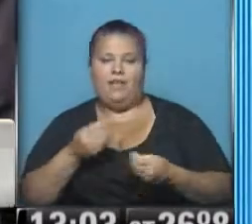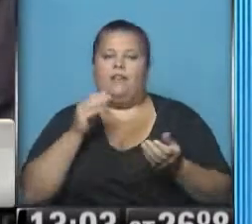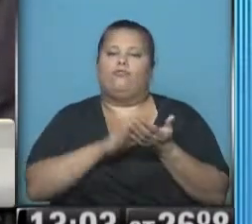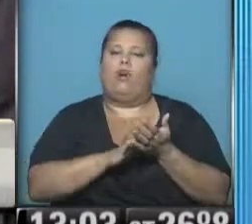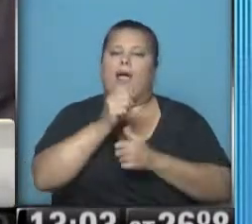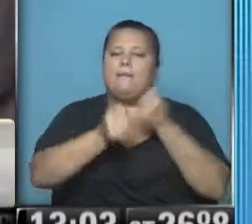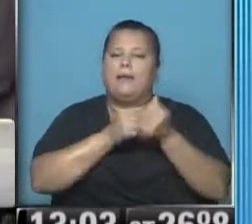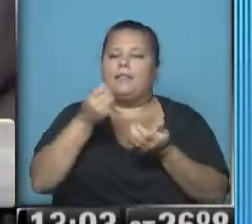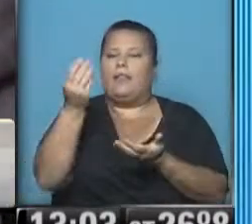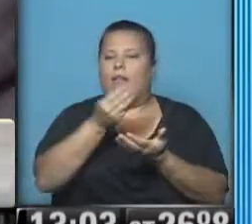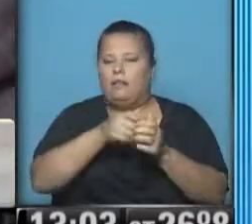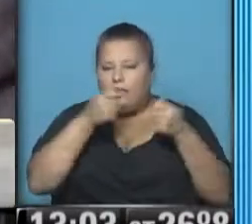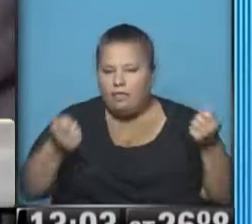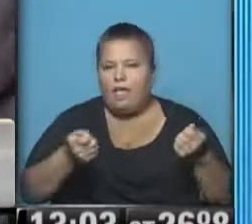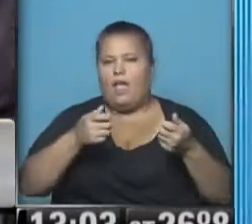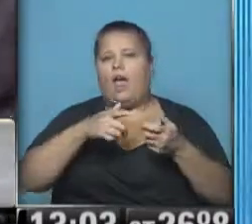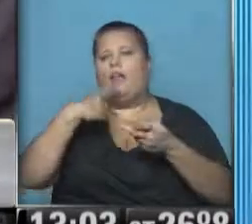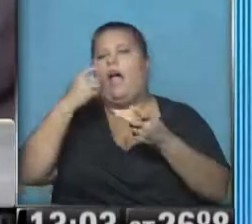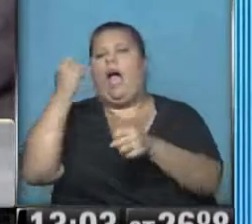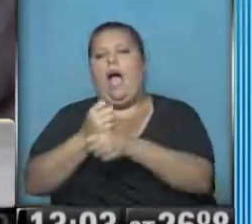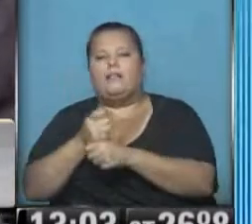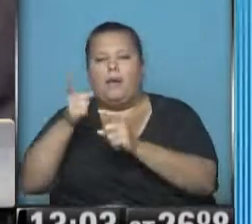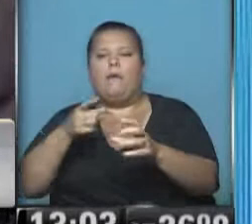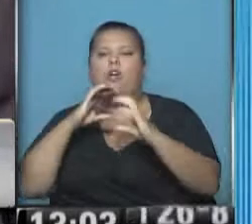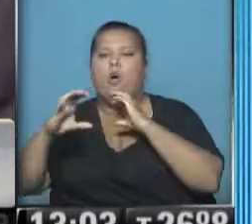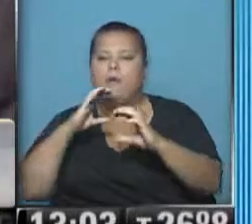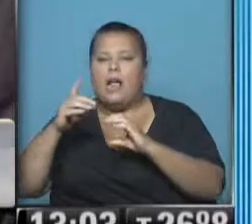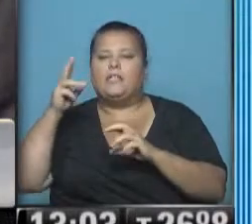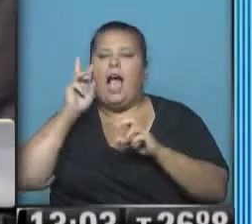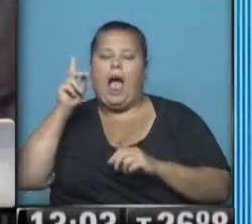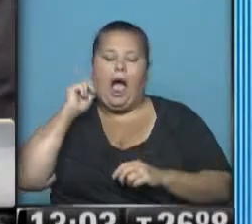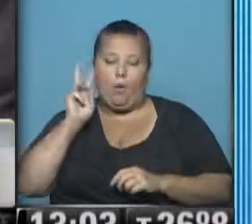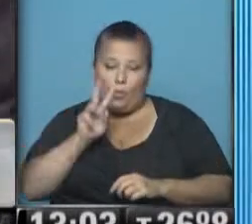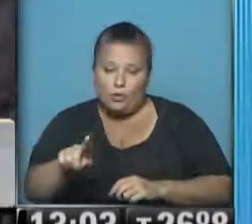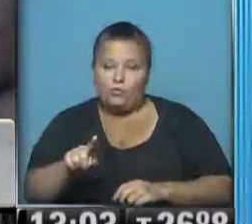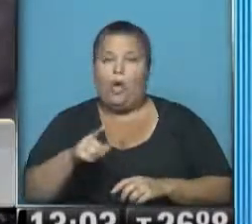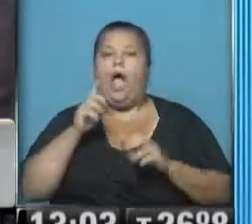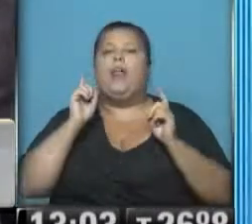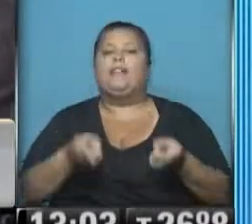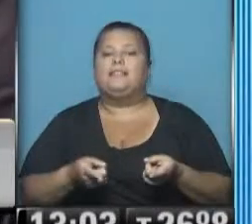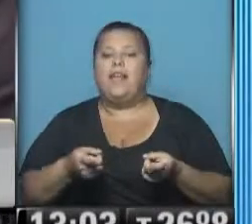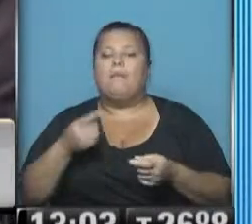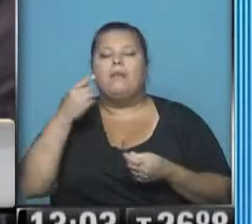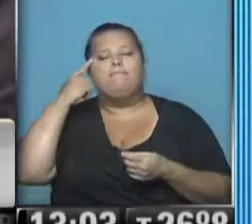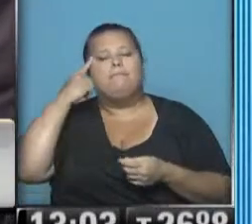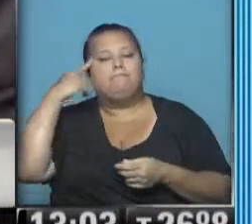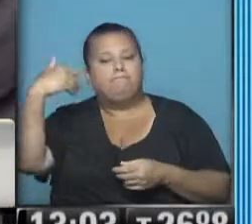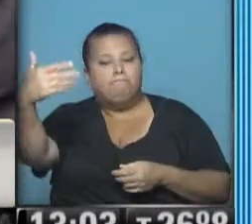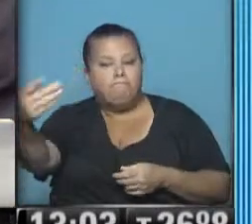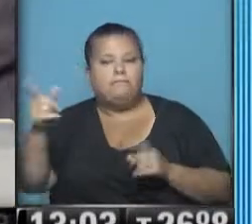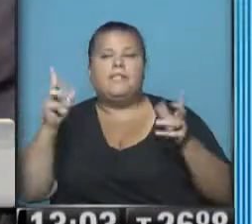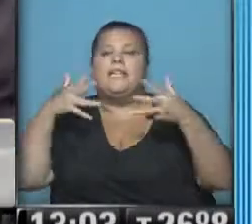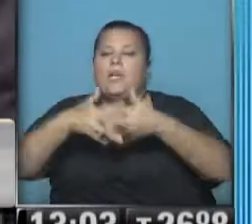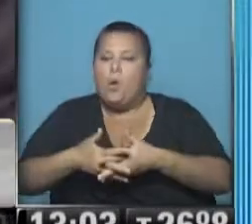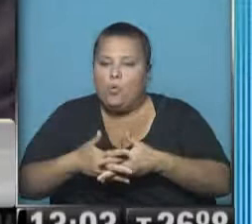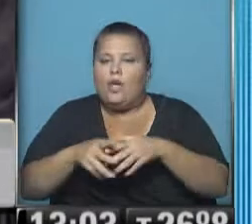industria gráfica hasta el sistema de comunicación audiovisual y la perspectiva de tener inclusión